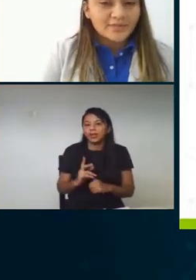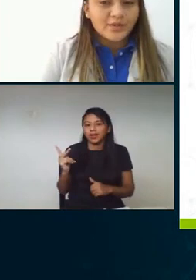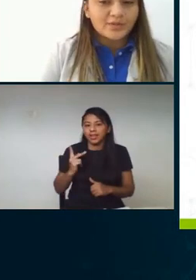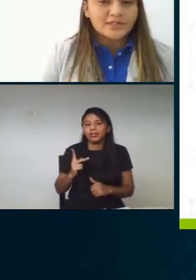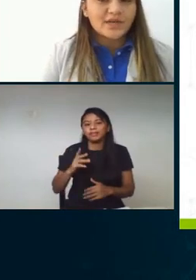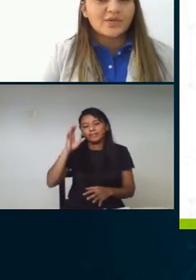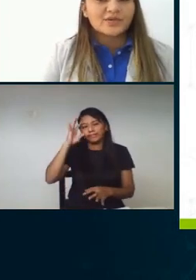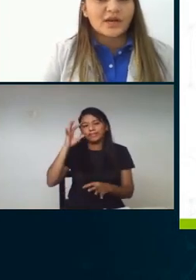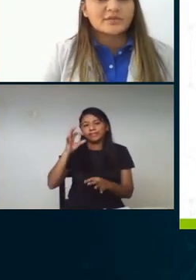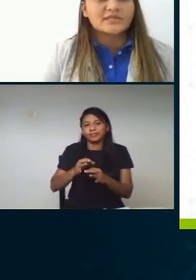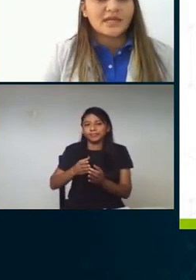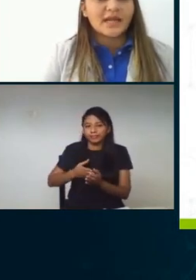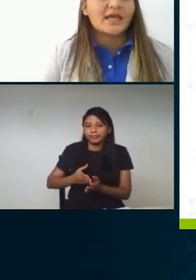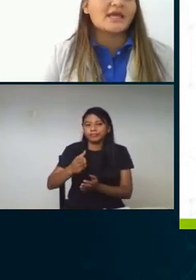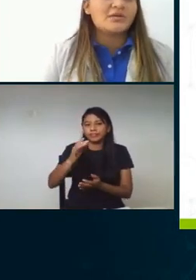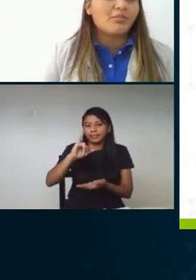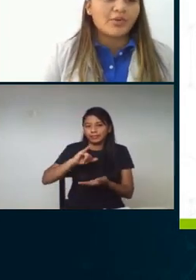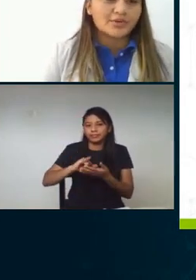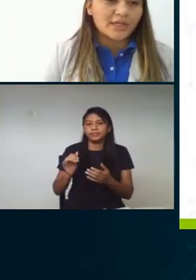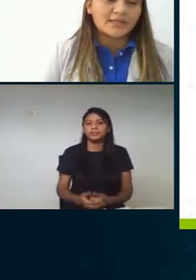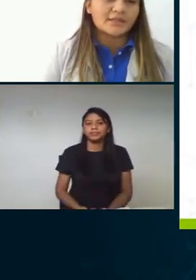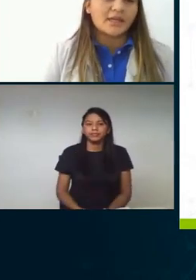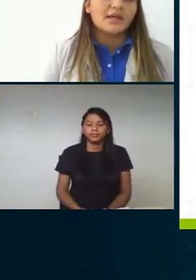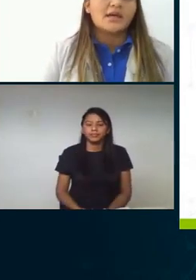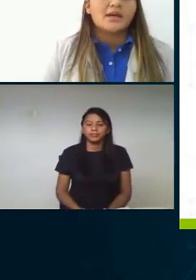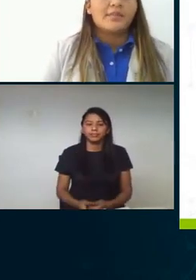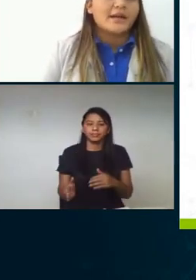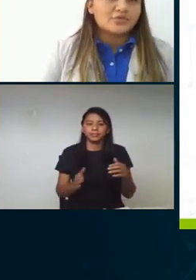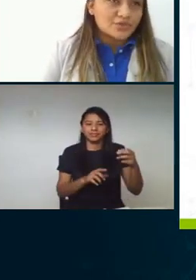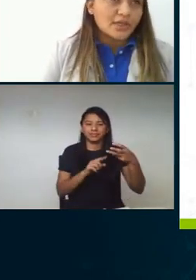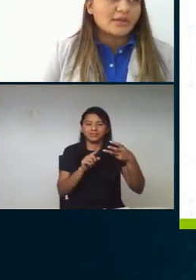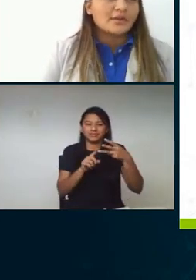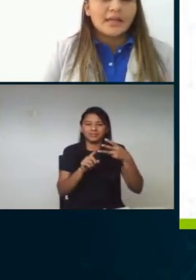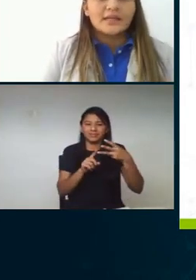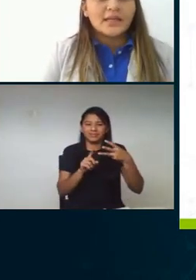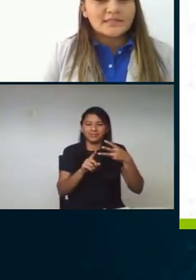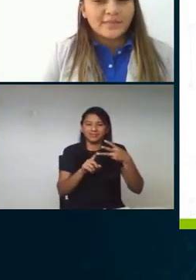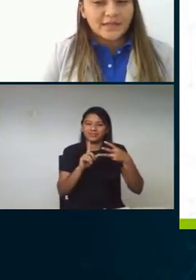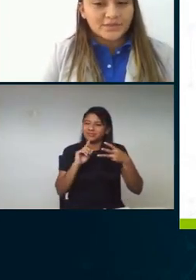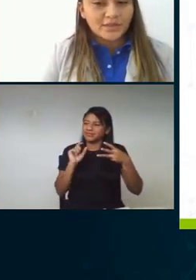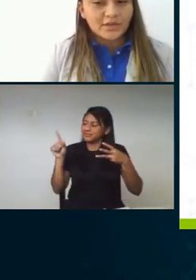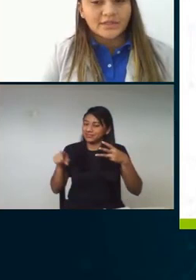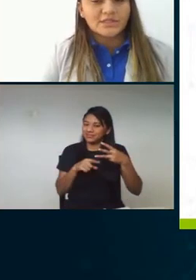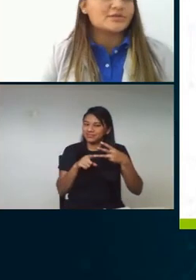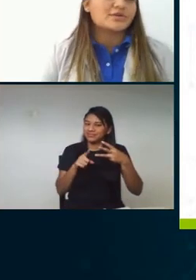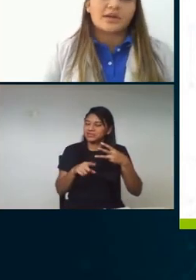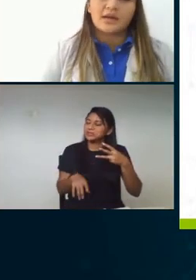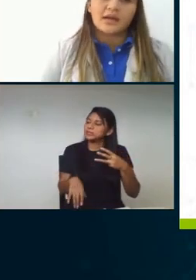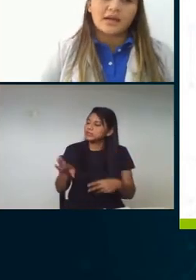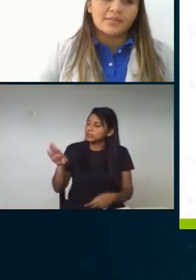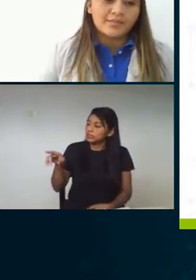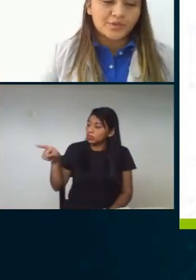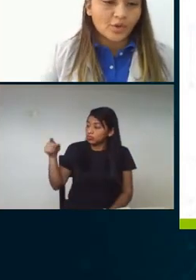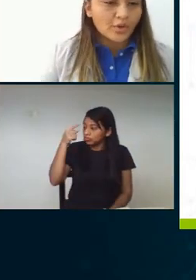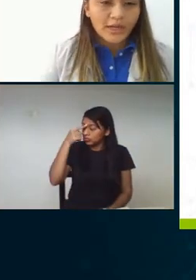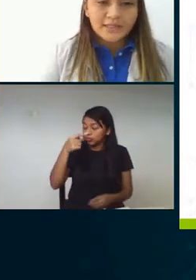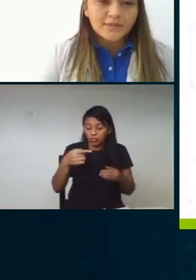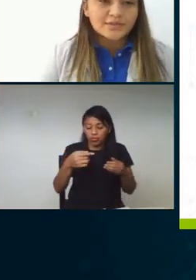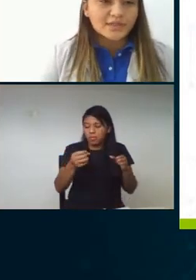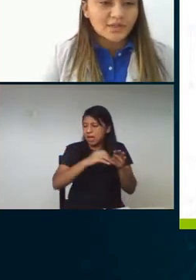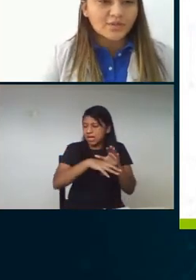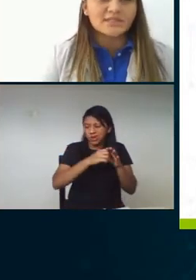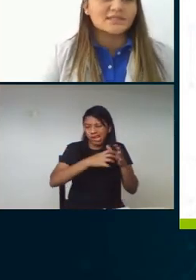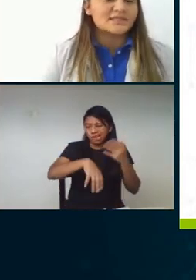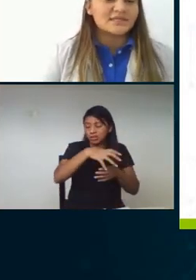Otra de las preguntas que encontramos es, ¿cree importante para usted la separación de los residuos? Todas